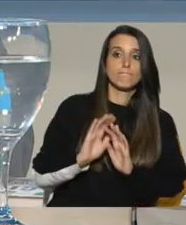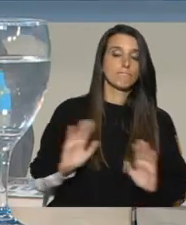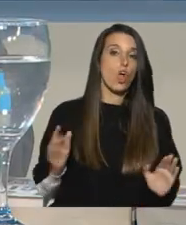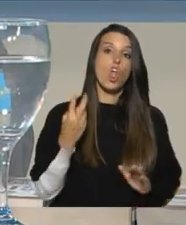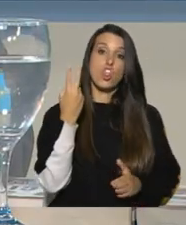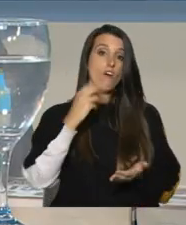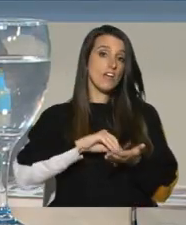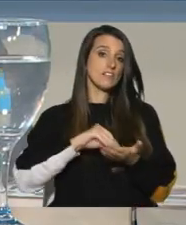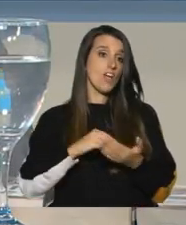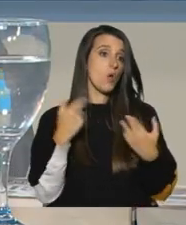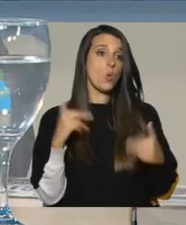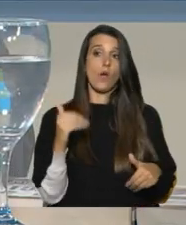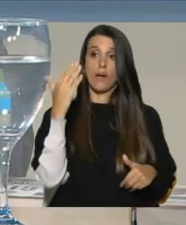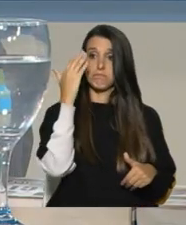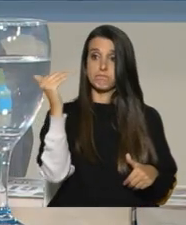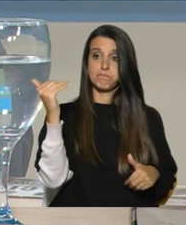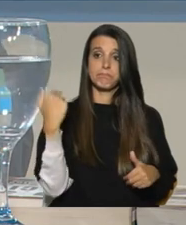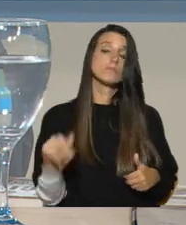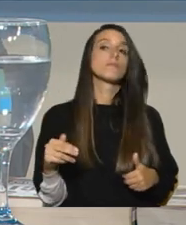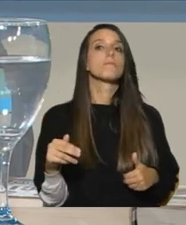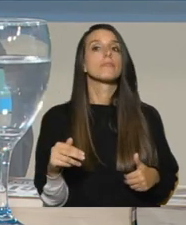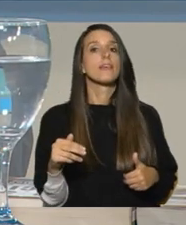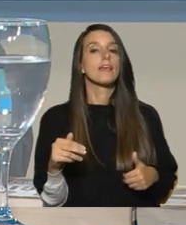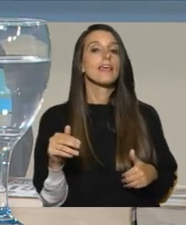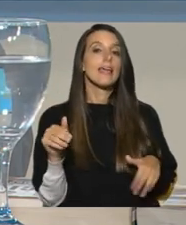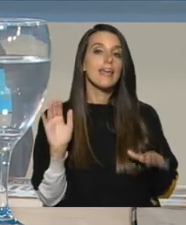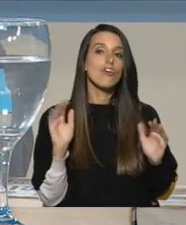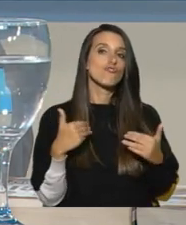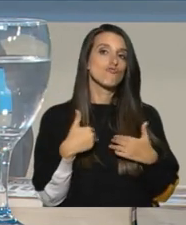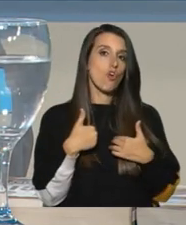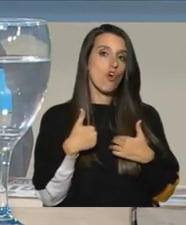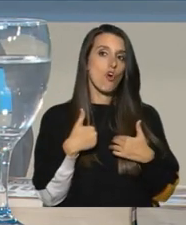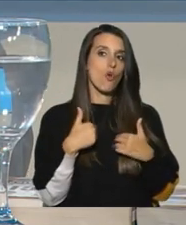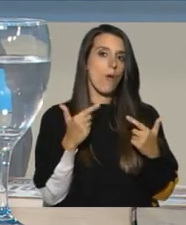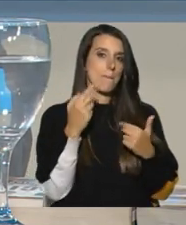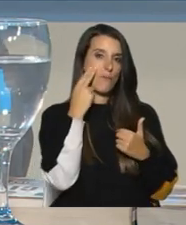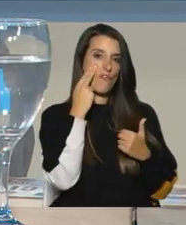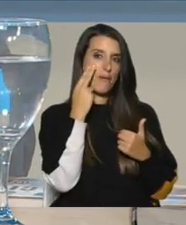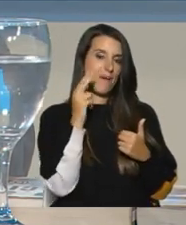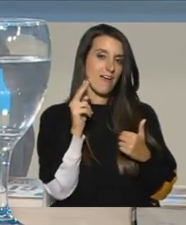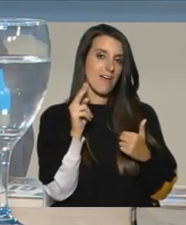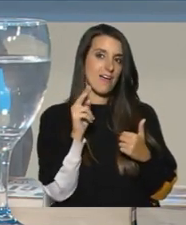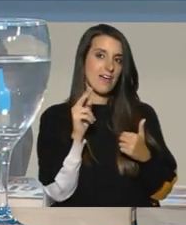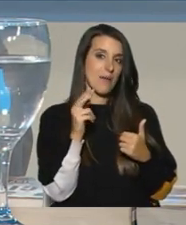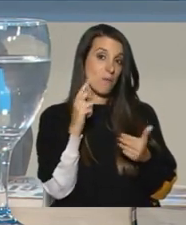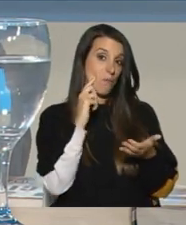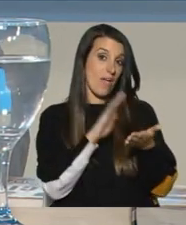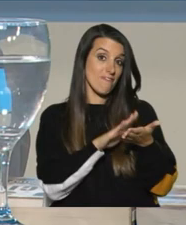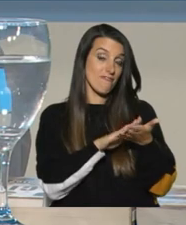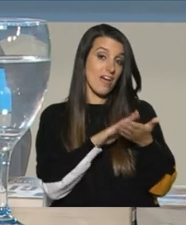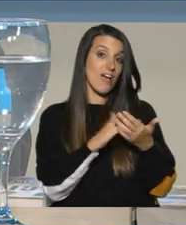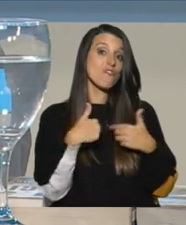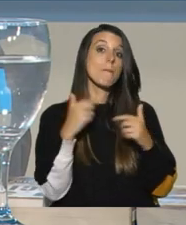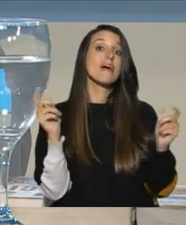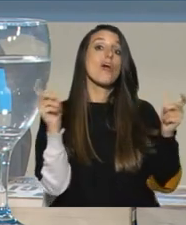sí. En ninguna accedió. Sí, porque yo no tengo ningún inconveniente. De hecho, la prueba está que me reuní en su momento